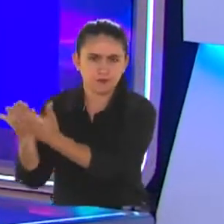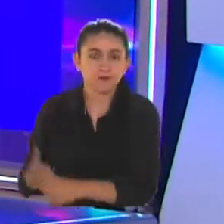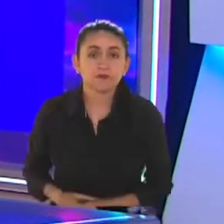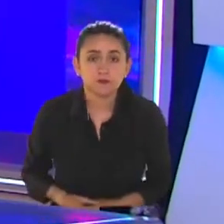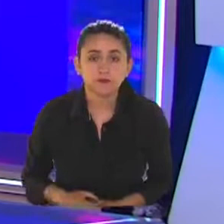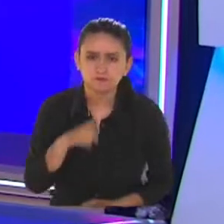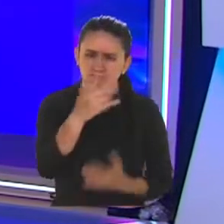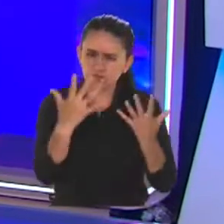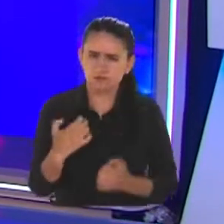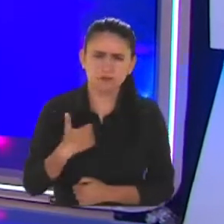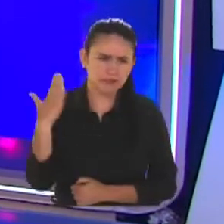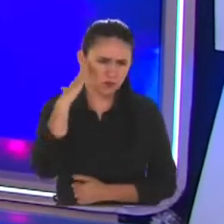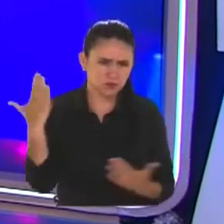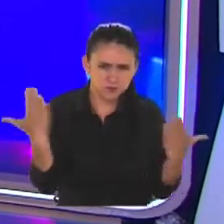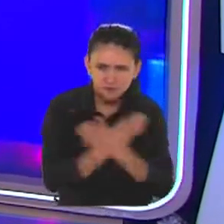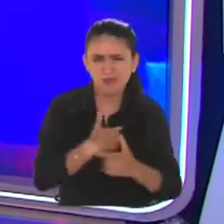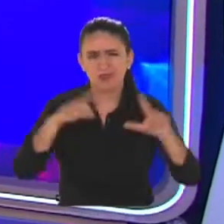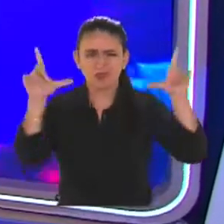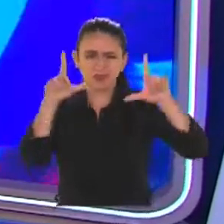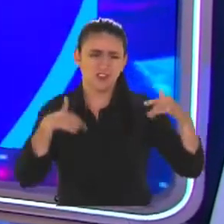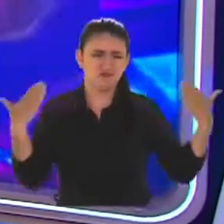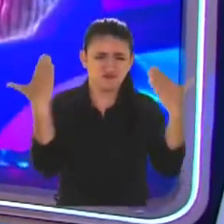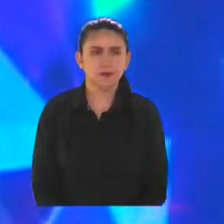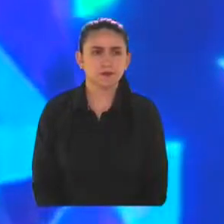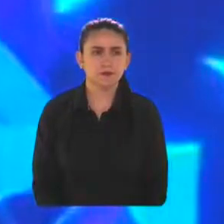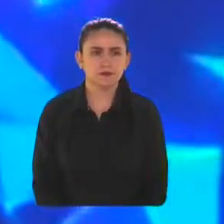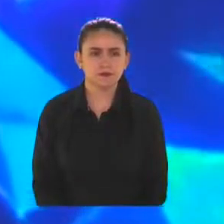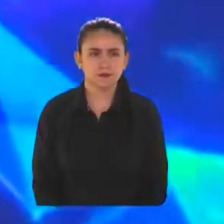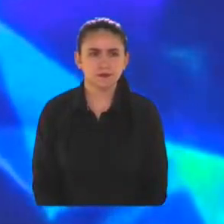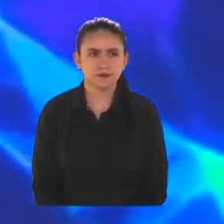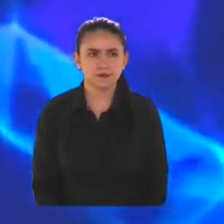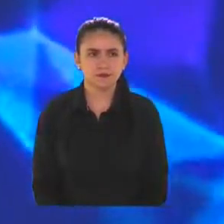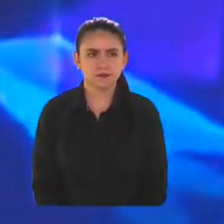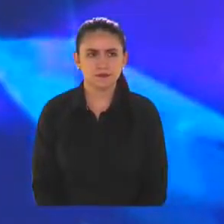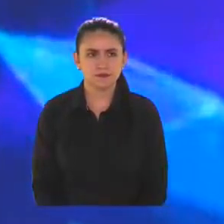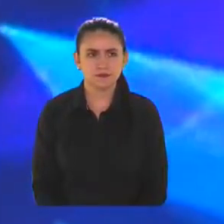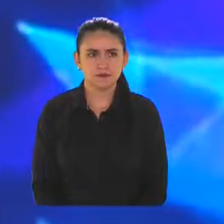tu celular, tu televisor o encontrar lo mejor para tu cocina...